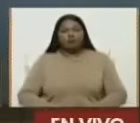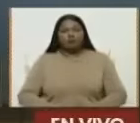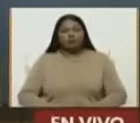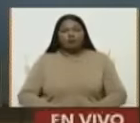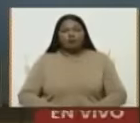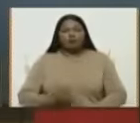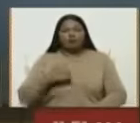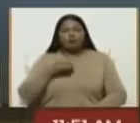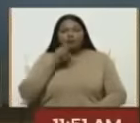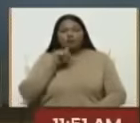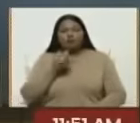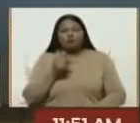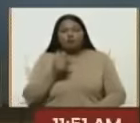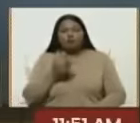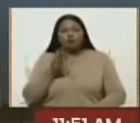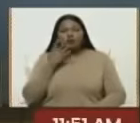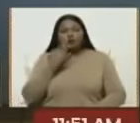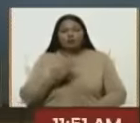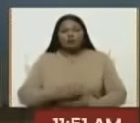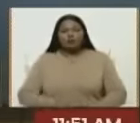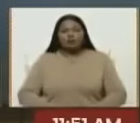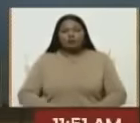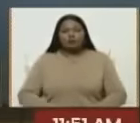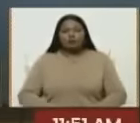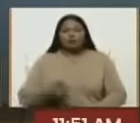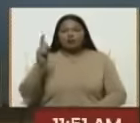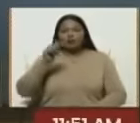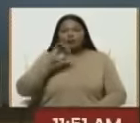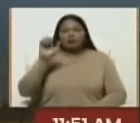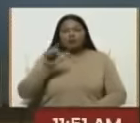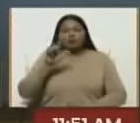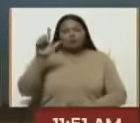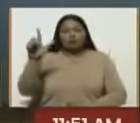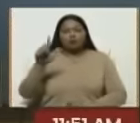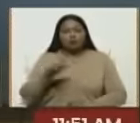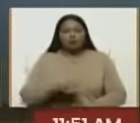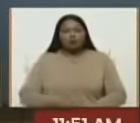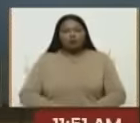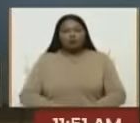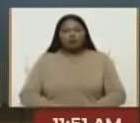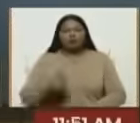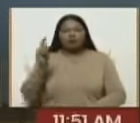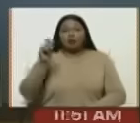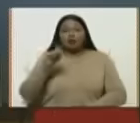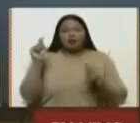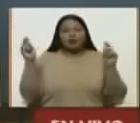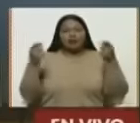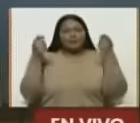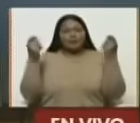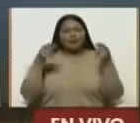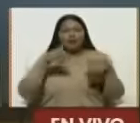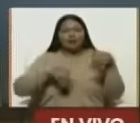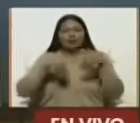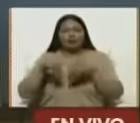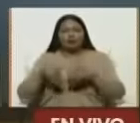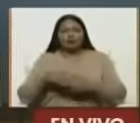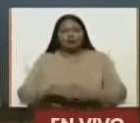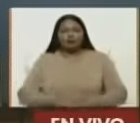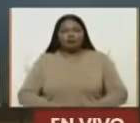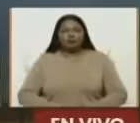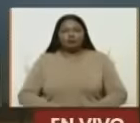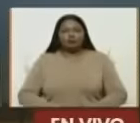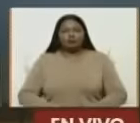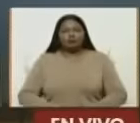ninguna coincidencia, en el mes de julio, que es el mes de la campaña electoral, que es el